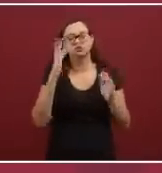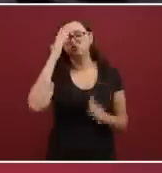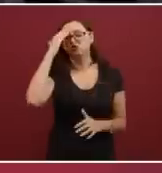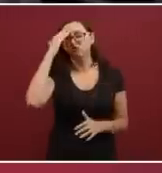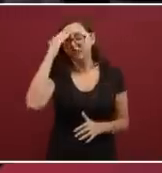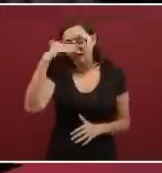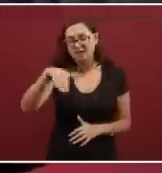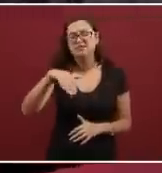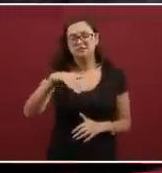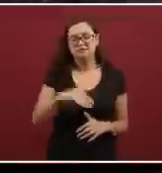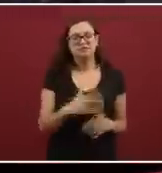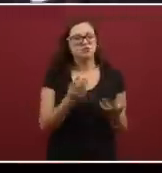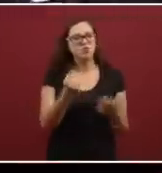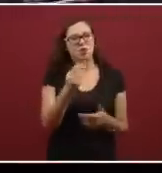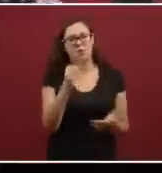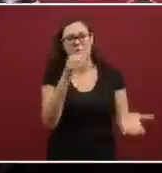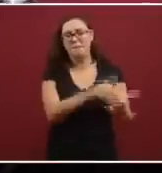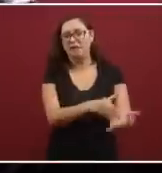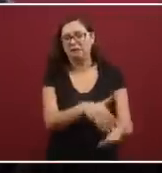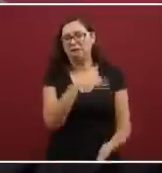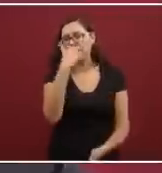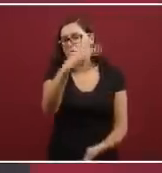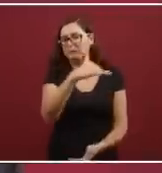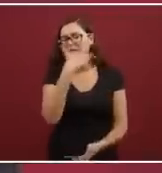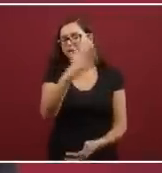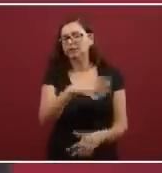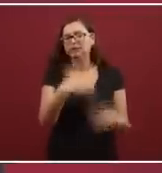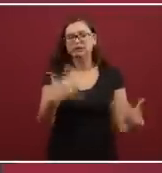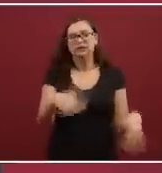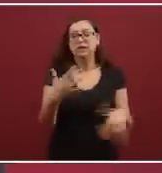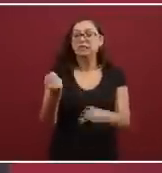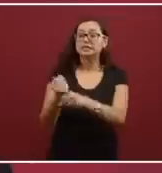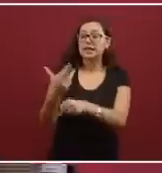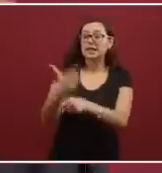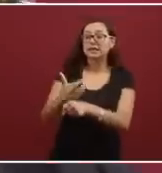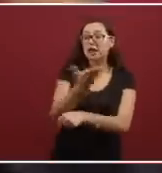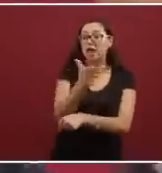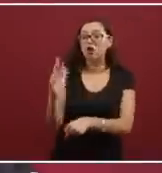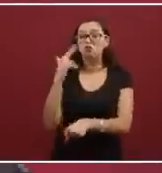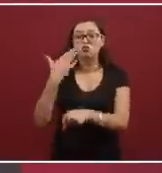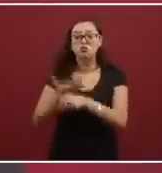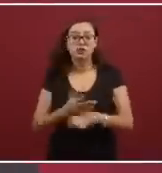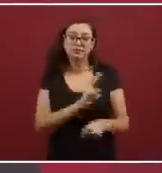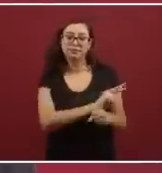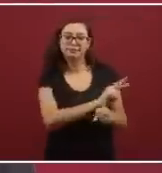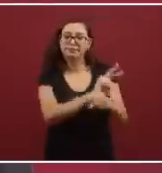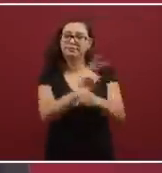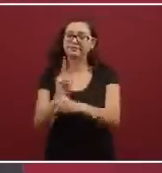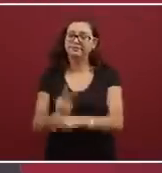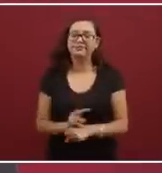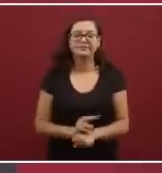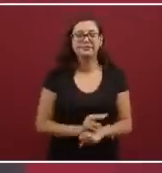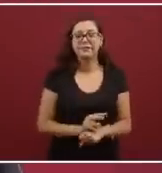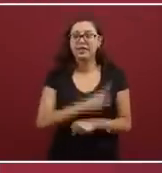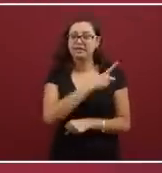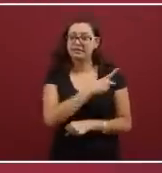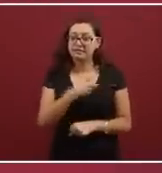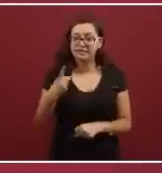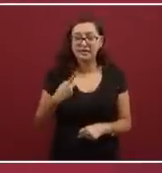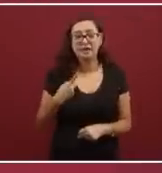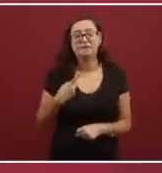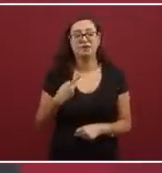secretarios, ellos tienen la responsabilidad de cuidar de que